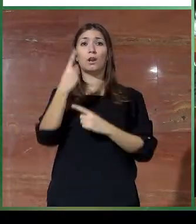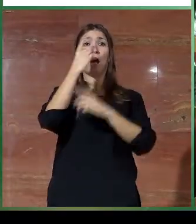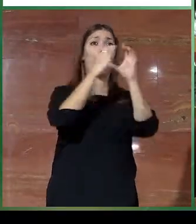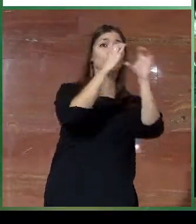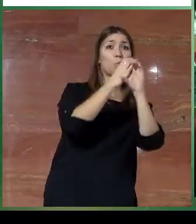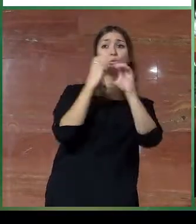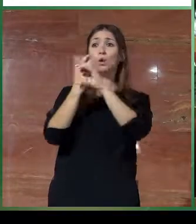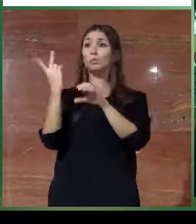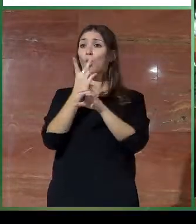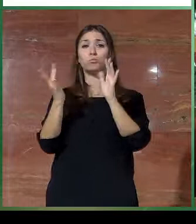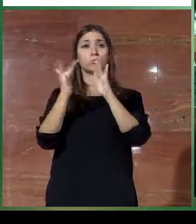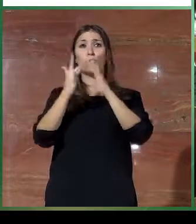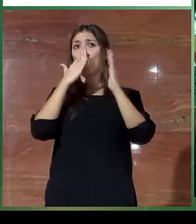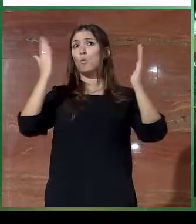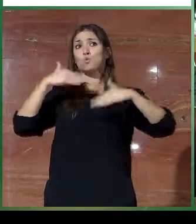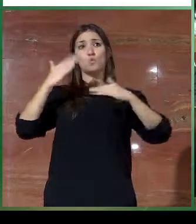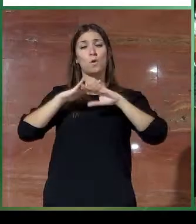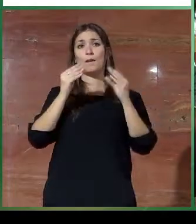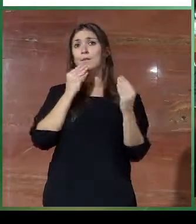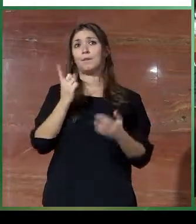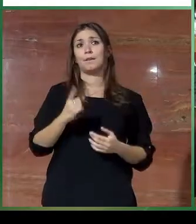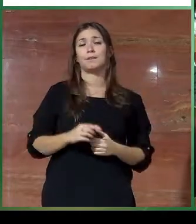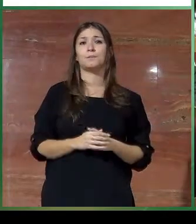otros no se comunican entre ellos bien.